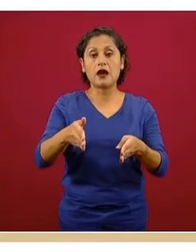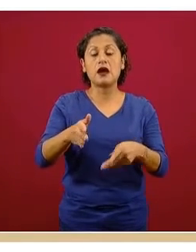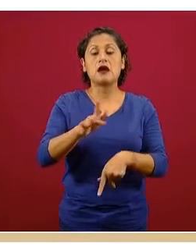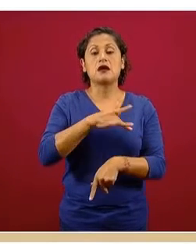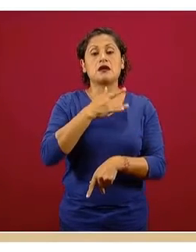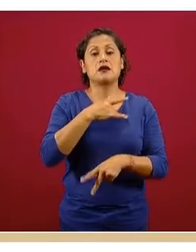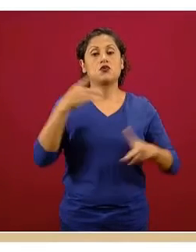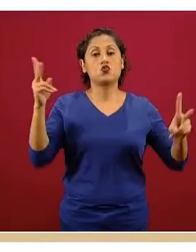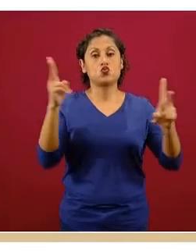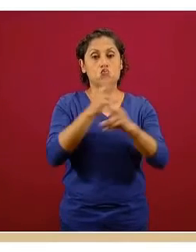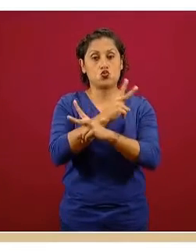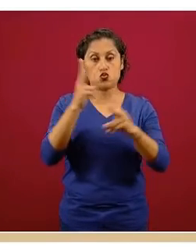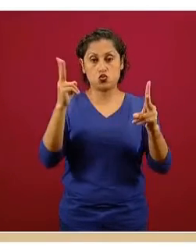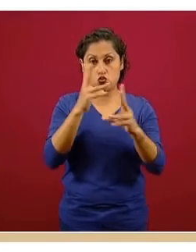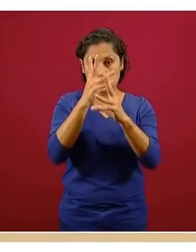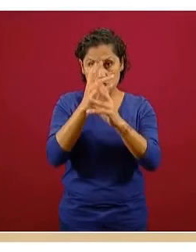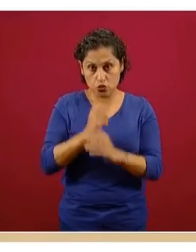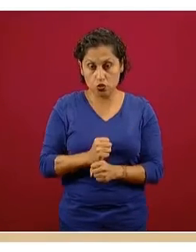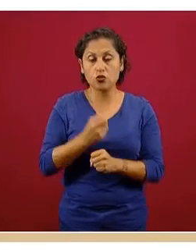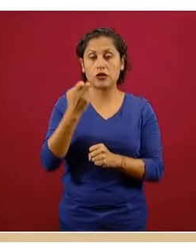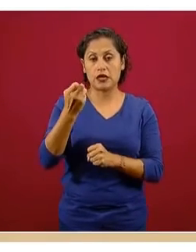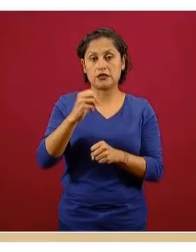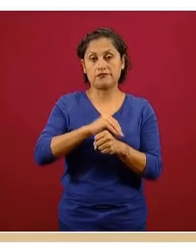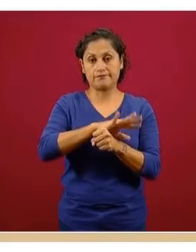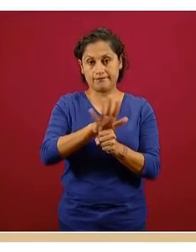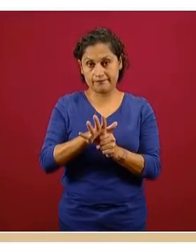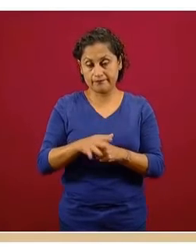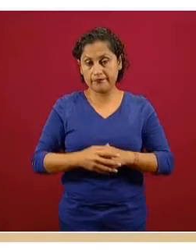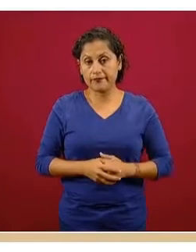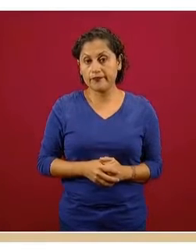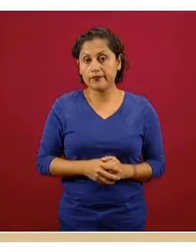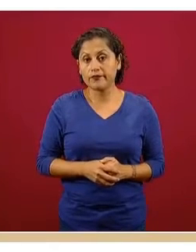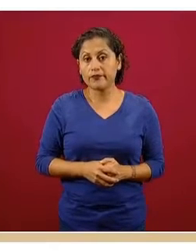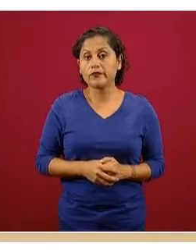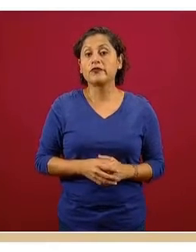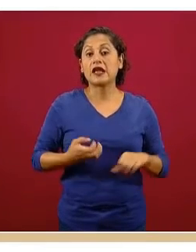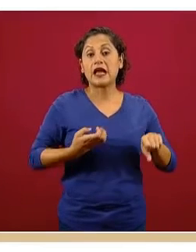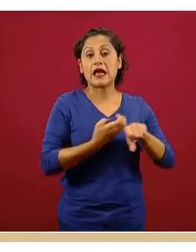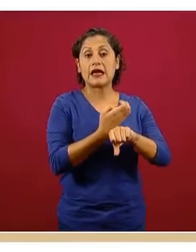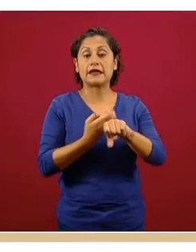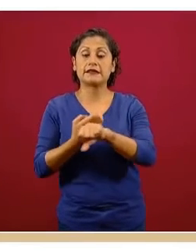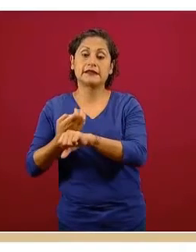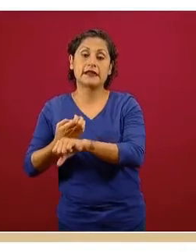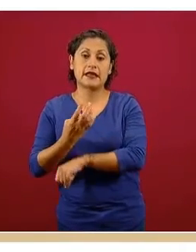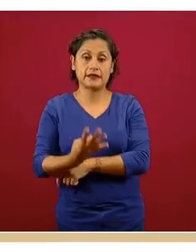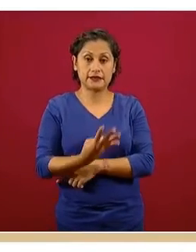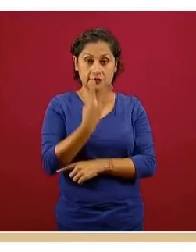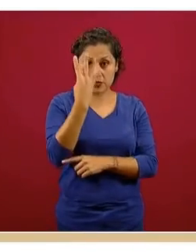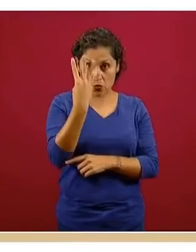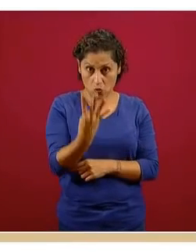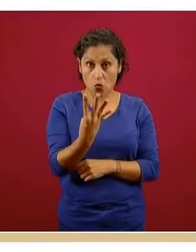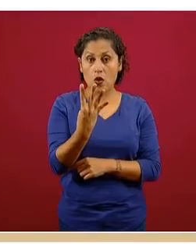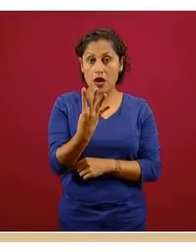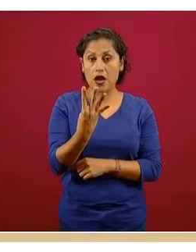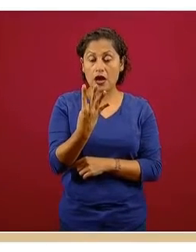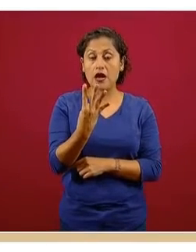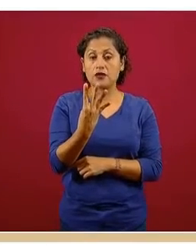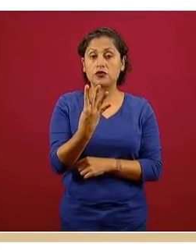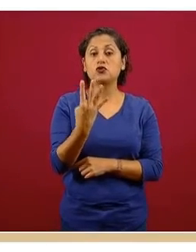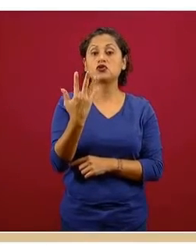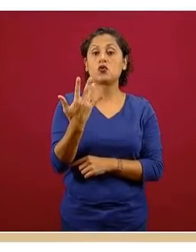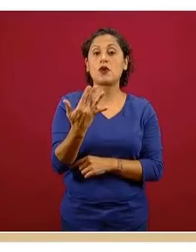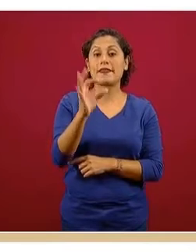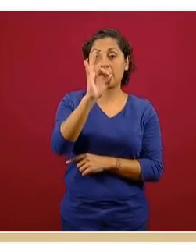aguda grave, el síndrome clínico de COVID. Y tenemos 4 entidades federativas que tienen ocupaciones por arriba del